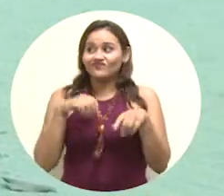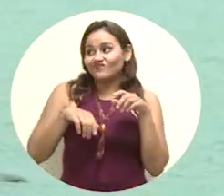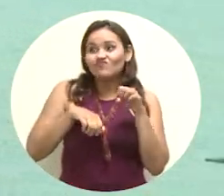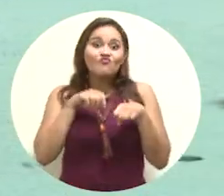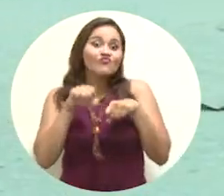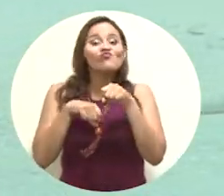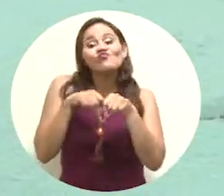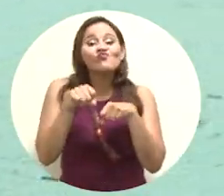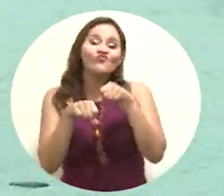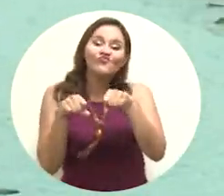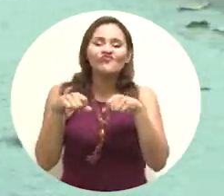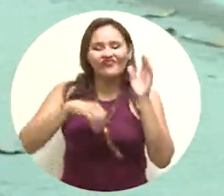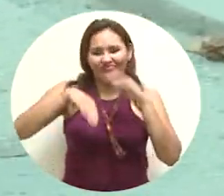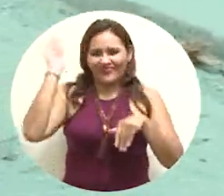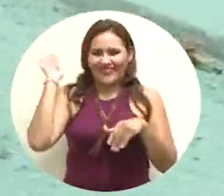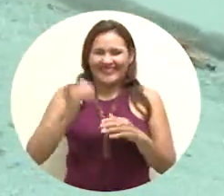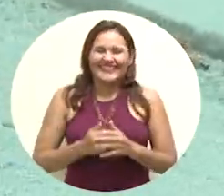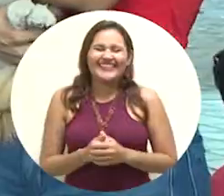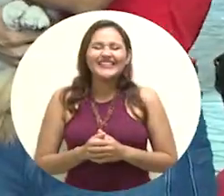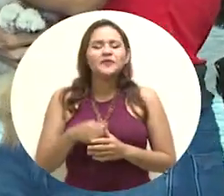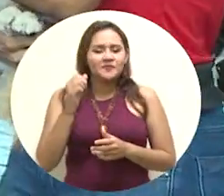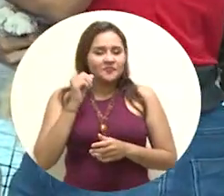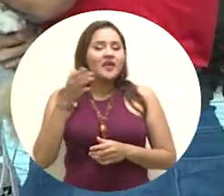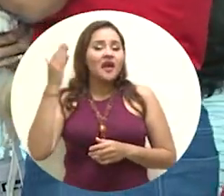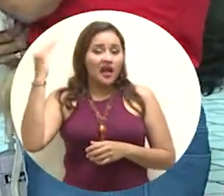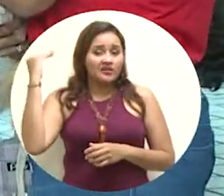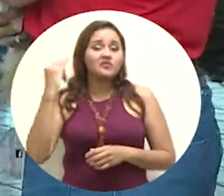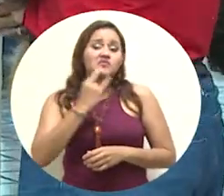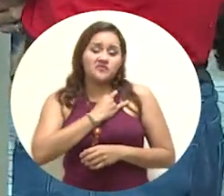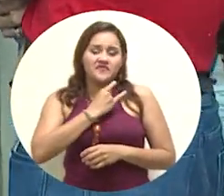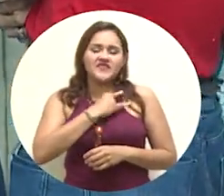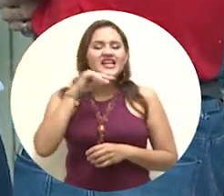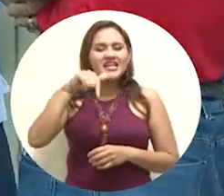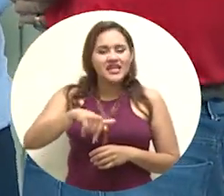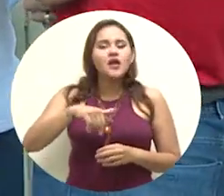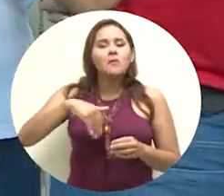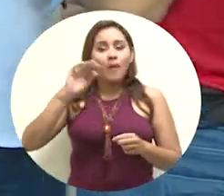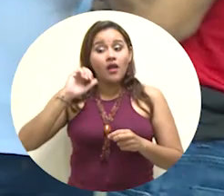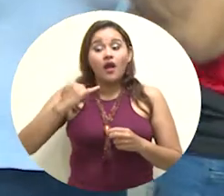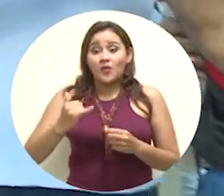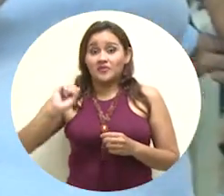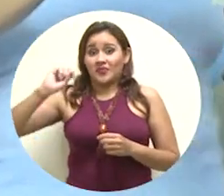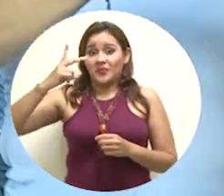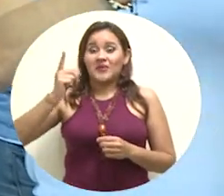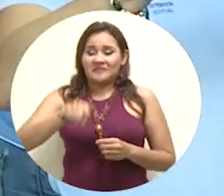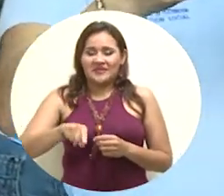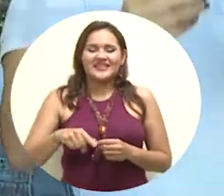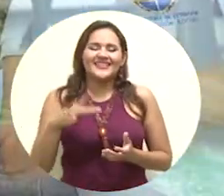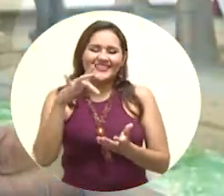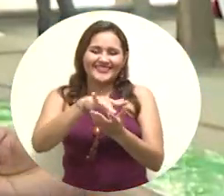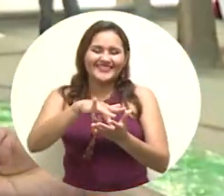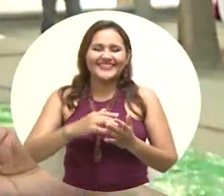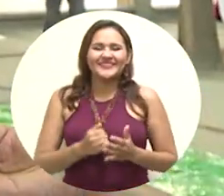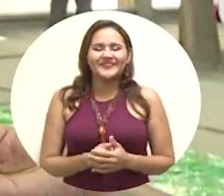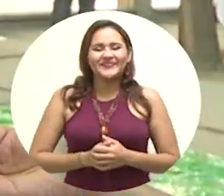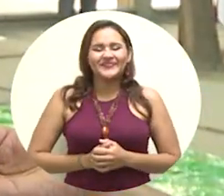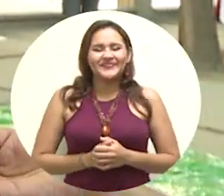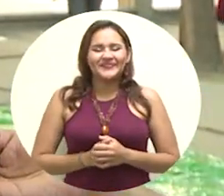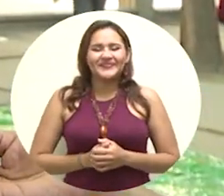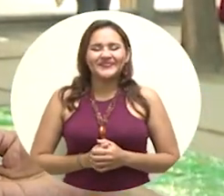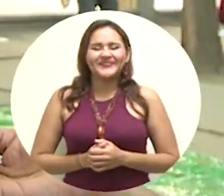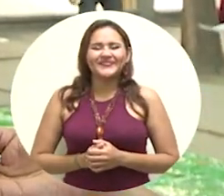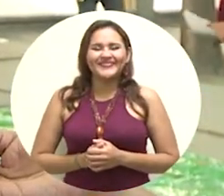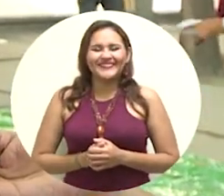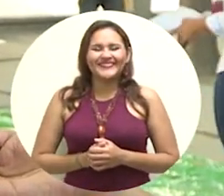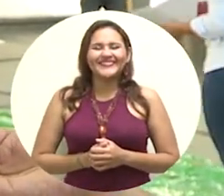segundo. En esta oportunidad fue que ganó. Y pues es una actividad muy bonita y el trasfondo que tiene, que es